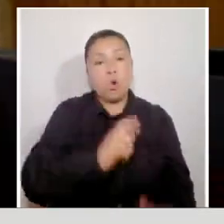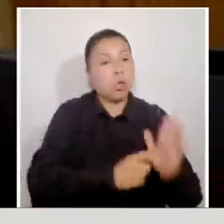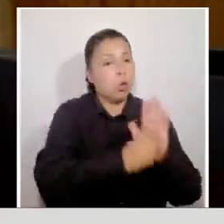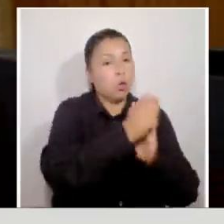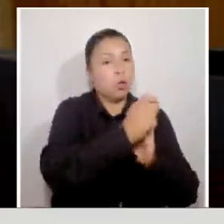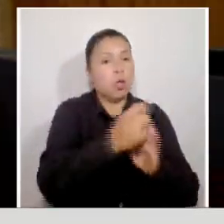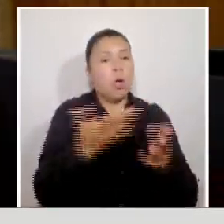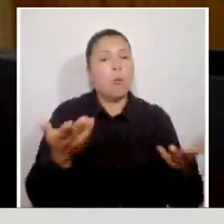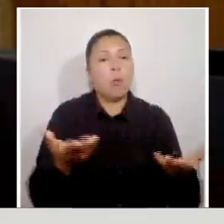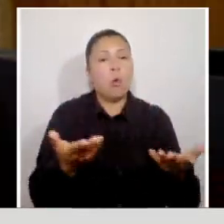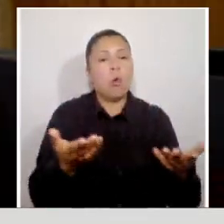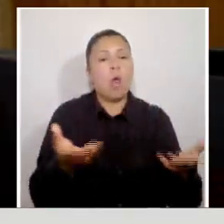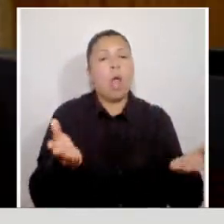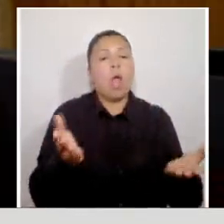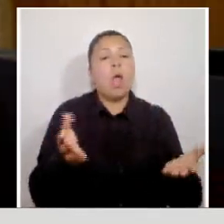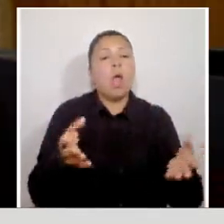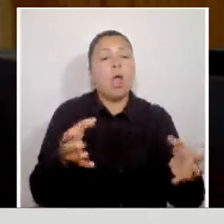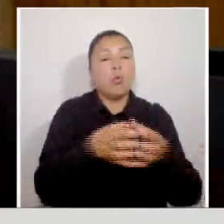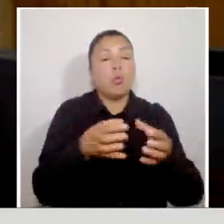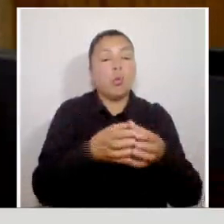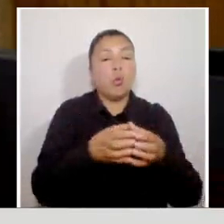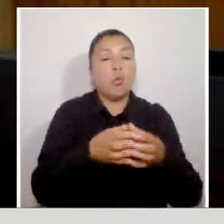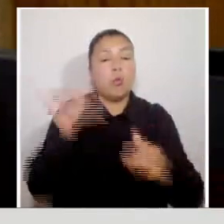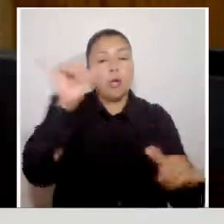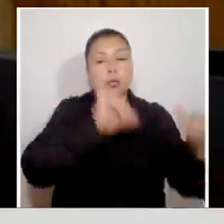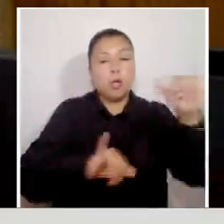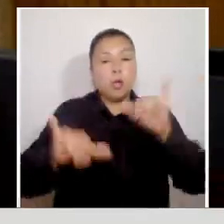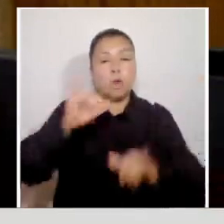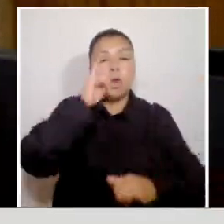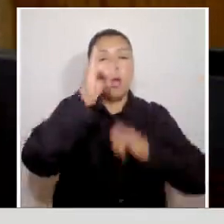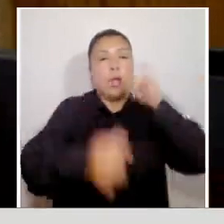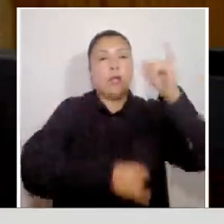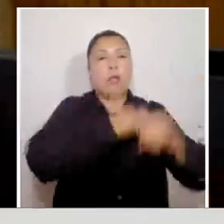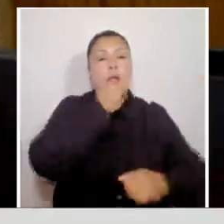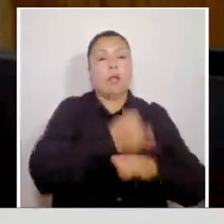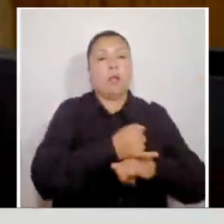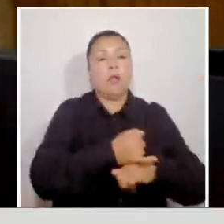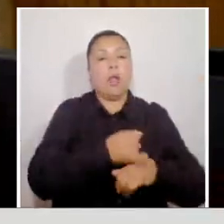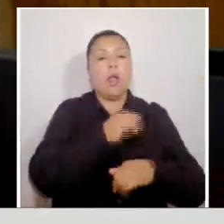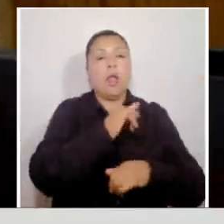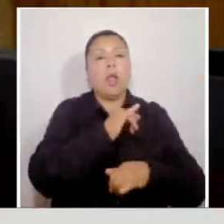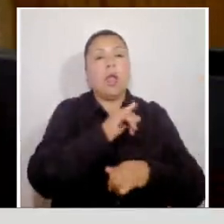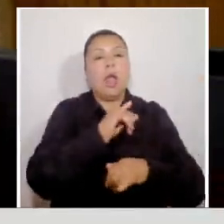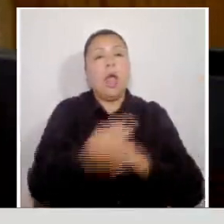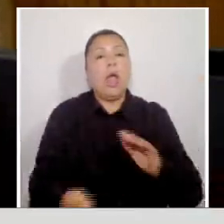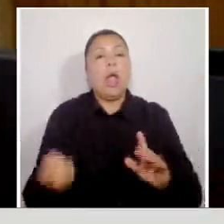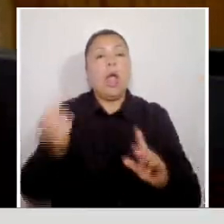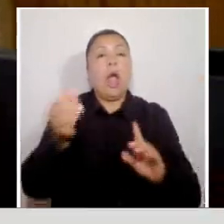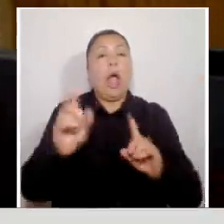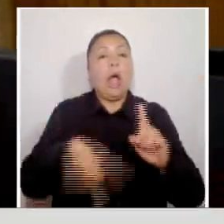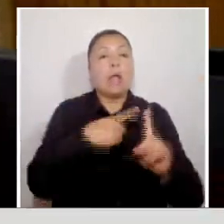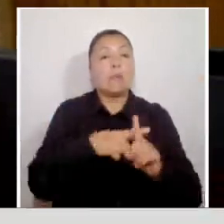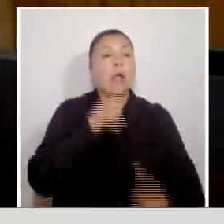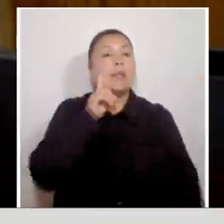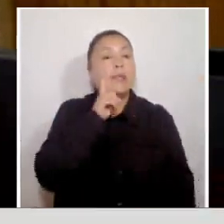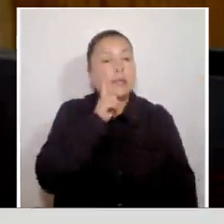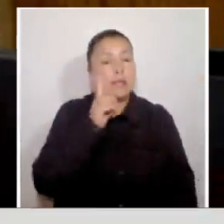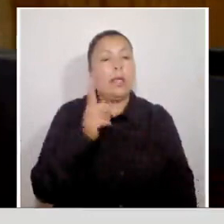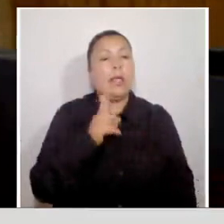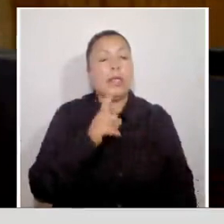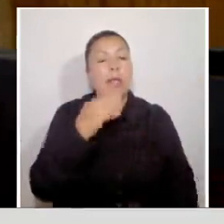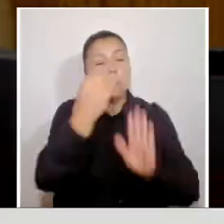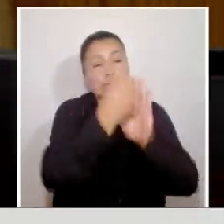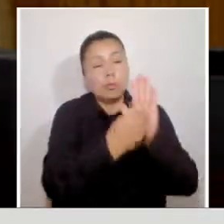la comunidad científica internacional es más Tiene bastantes cosas en contras que